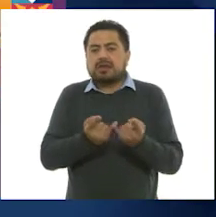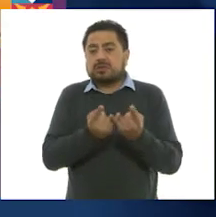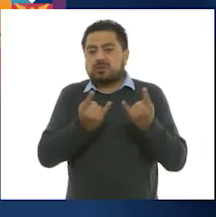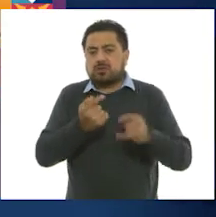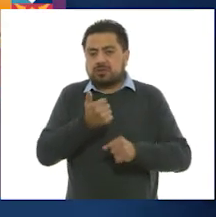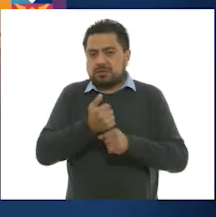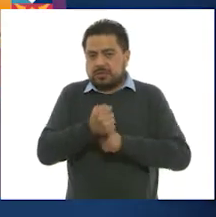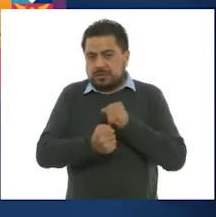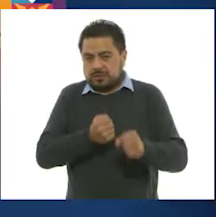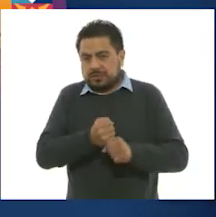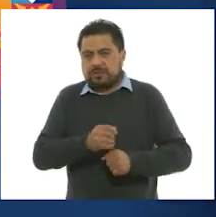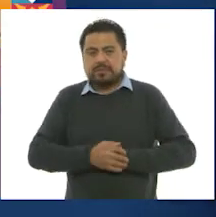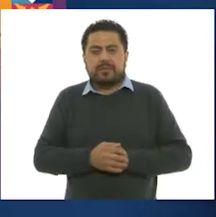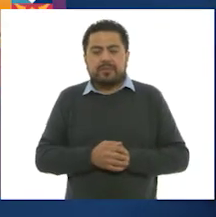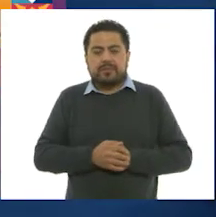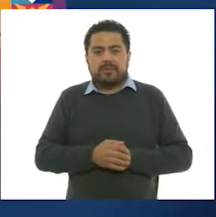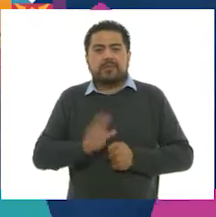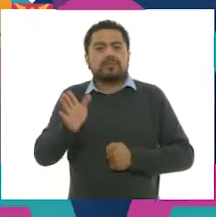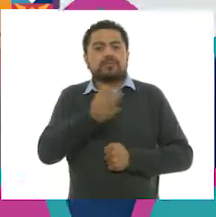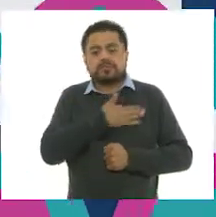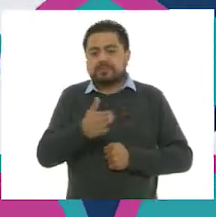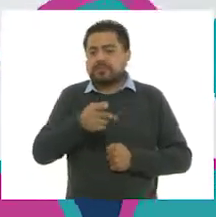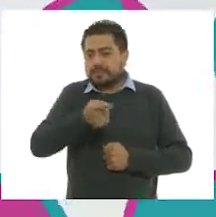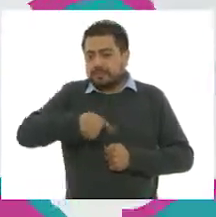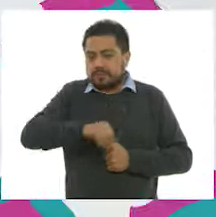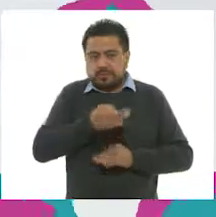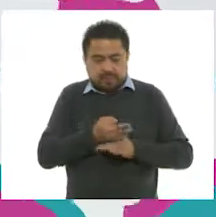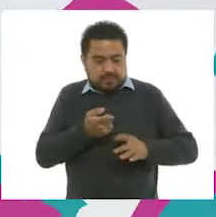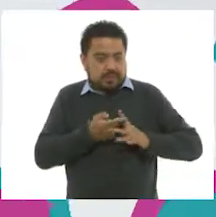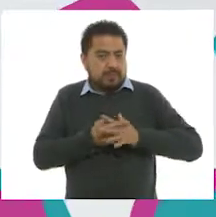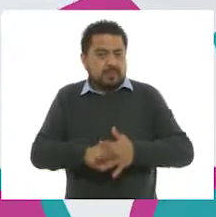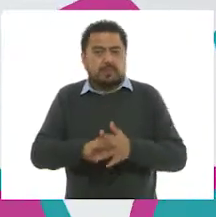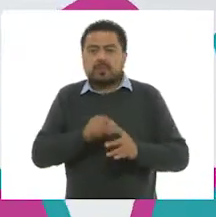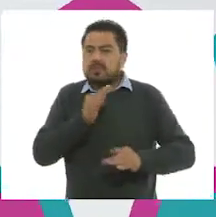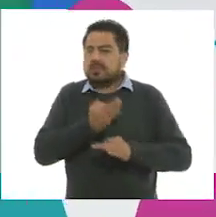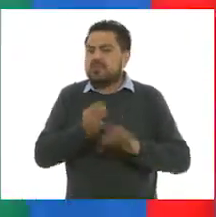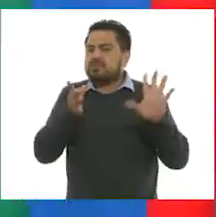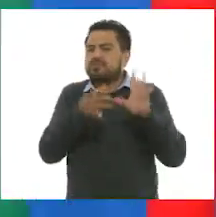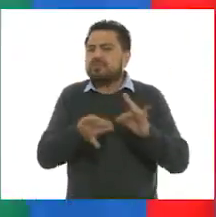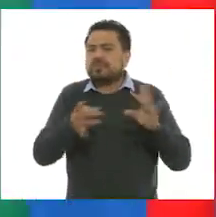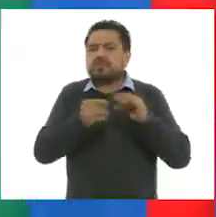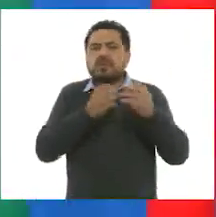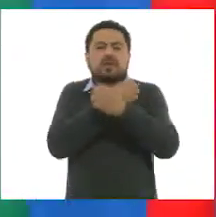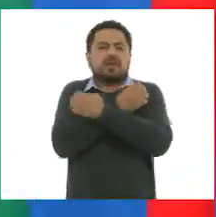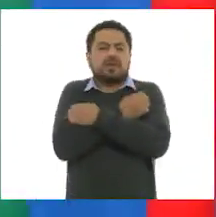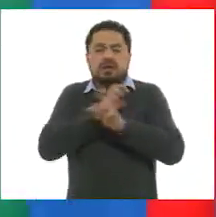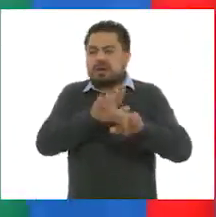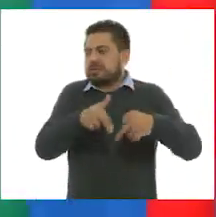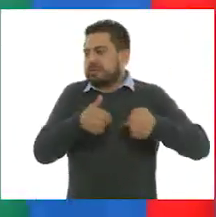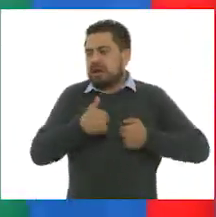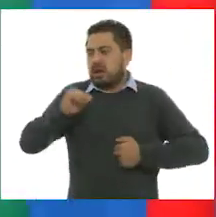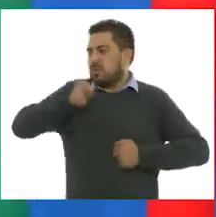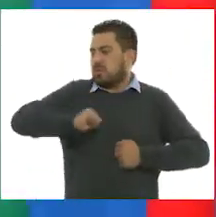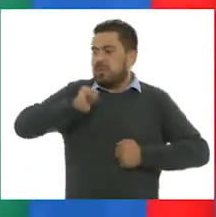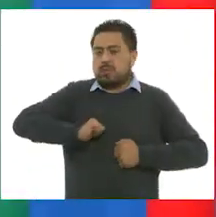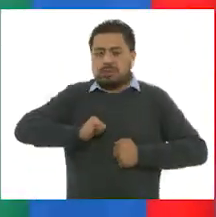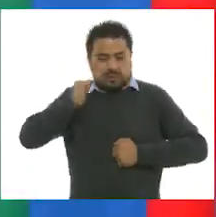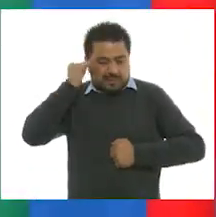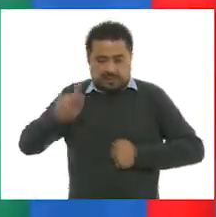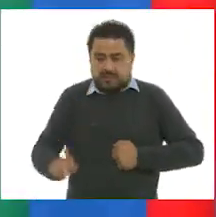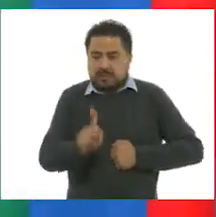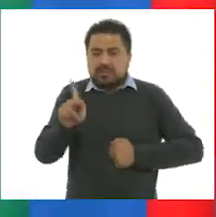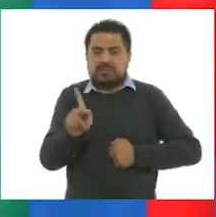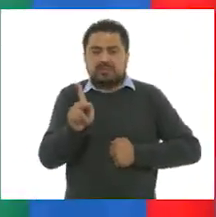de sexto grado. Y muy bien, pues vamos a comenzar por hablar de la educación que recibían los incas nobles, es decir,